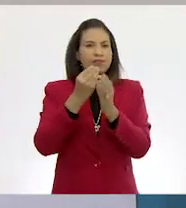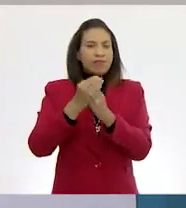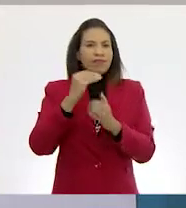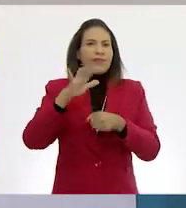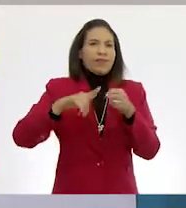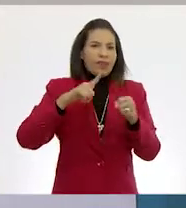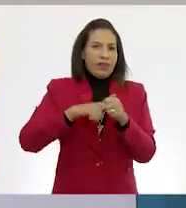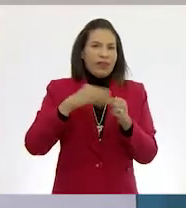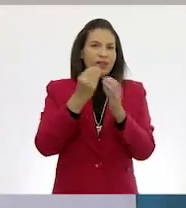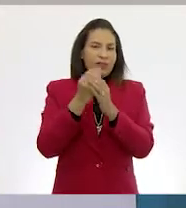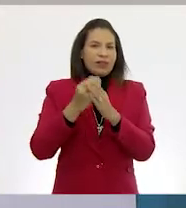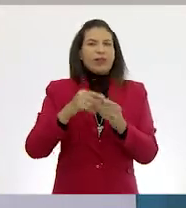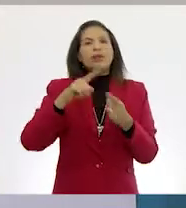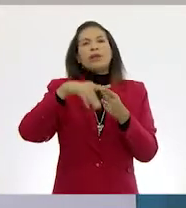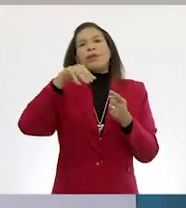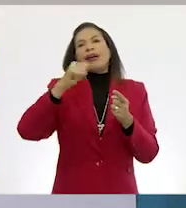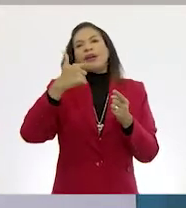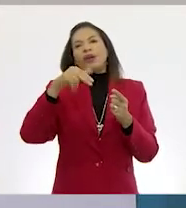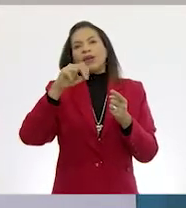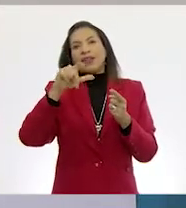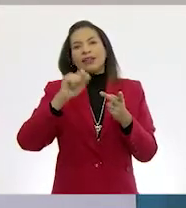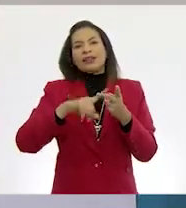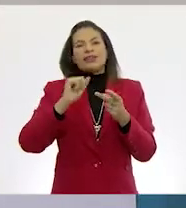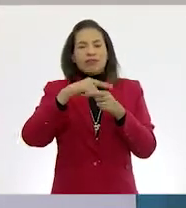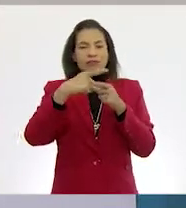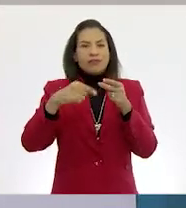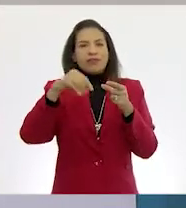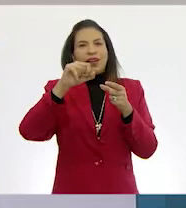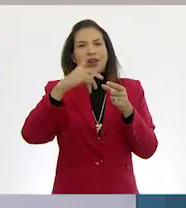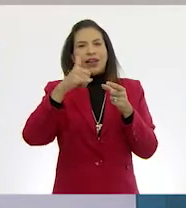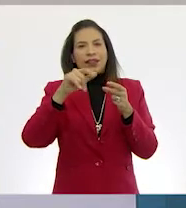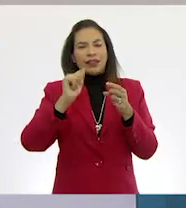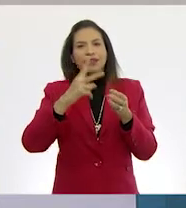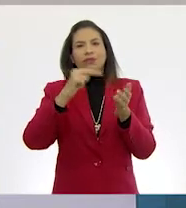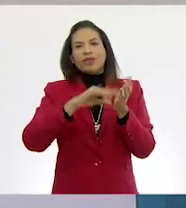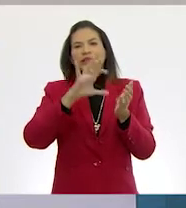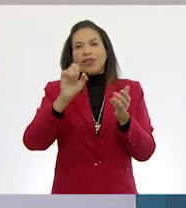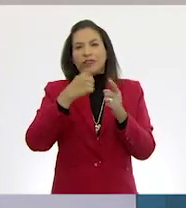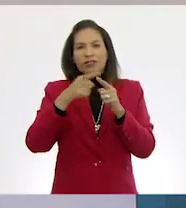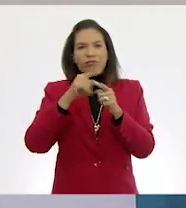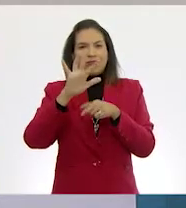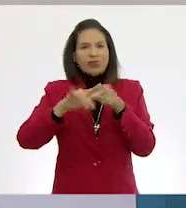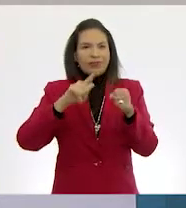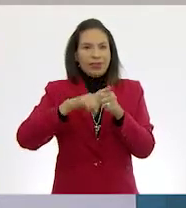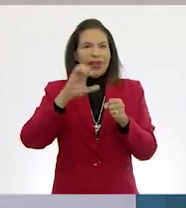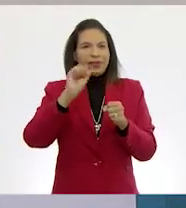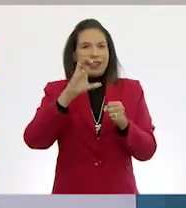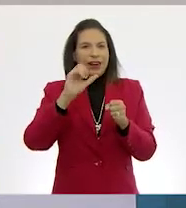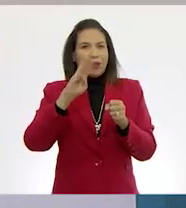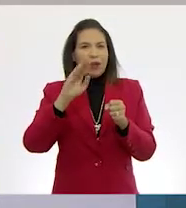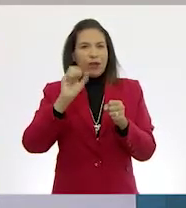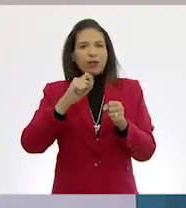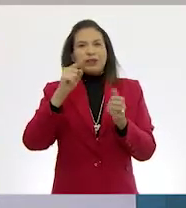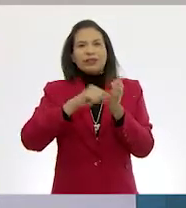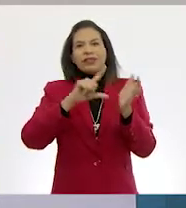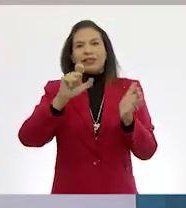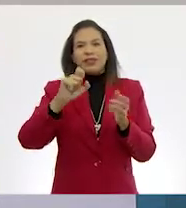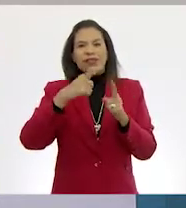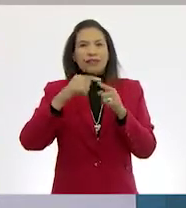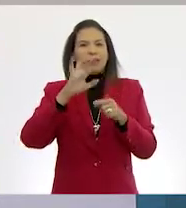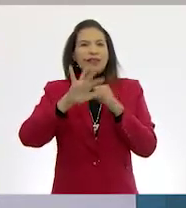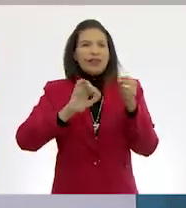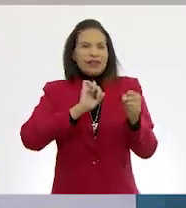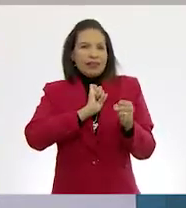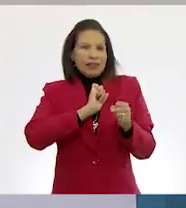magnolias y margaritas cerca de 2500 escarabajos cerca de 1700 especies de arañas